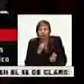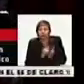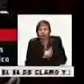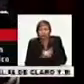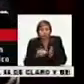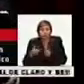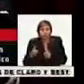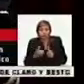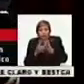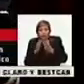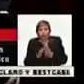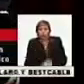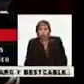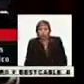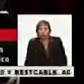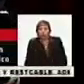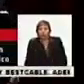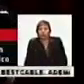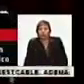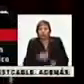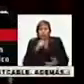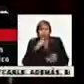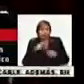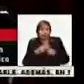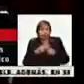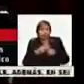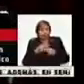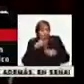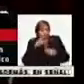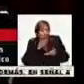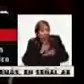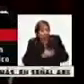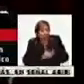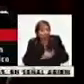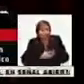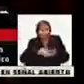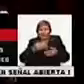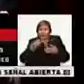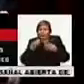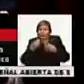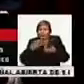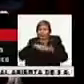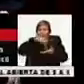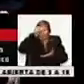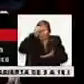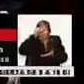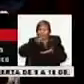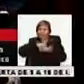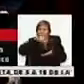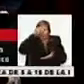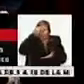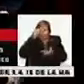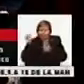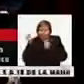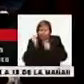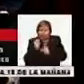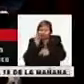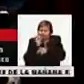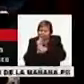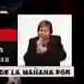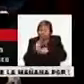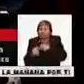por estos pasadizos, como meritorio, aprendiendo de él, de su esfuerzo, de su